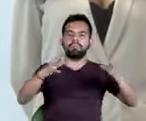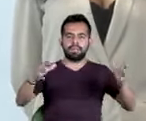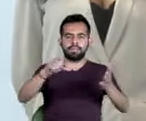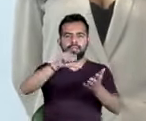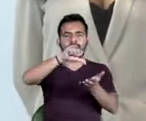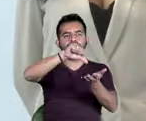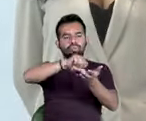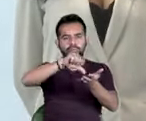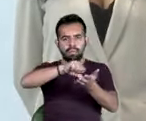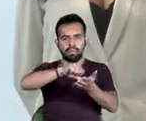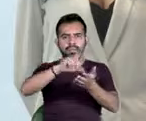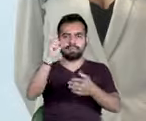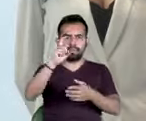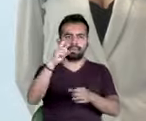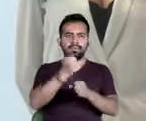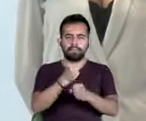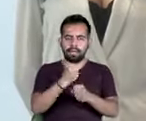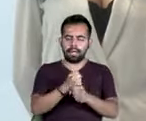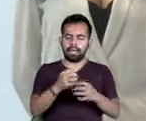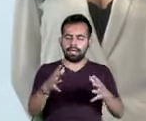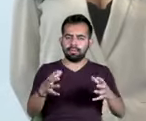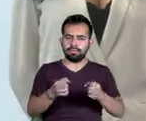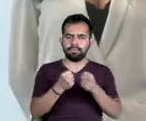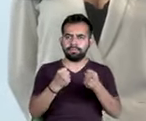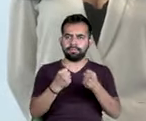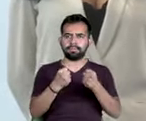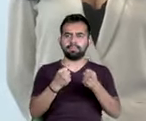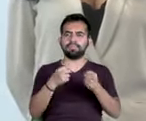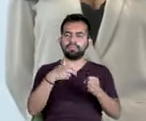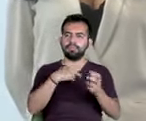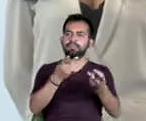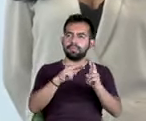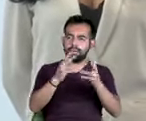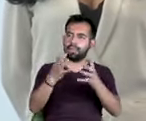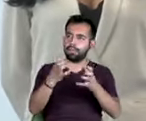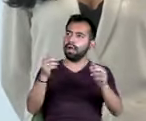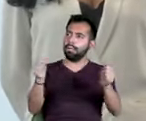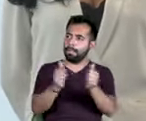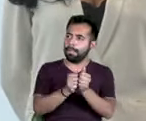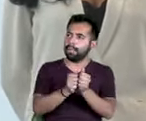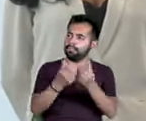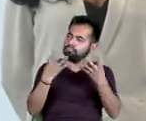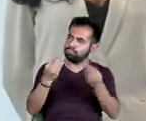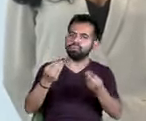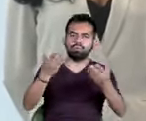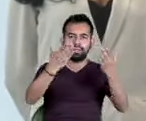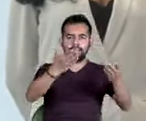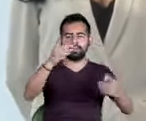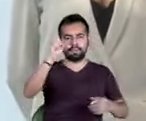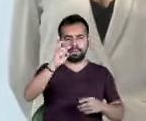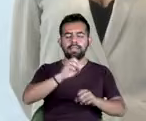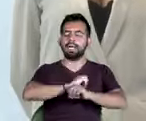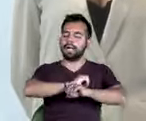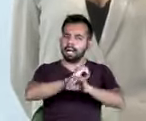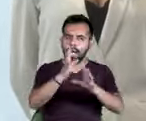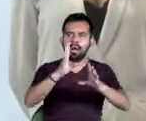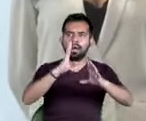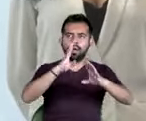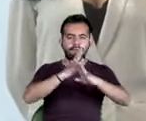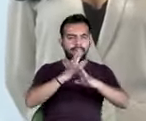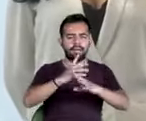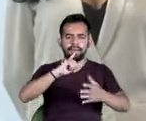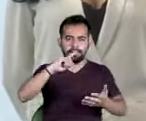tiene que trabajar de forma sostenible. Voy a pedir que ustedes me acompañen también mucho en eso. Tenemos que hablarnos claro y decirnos la verdad.